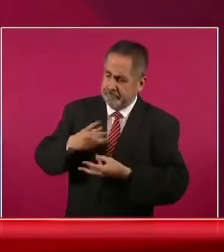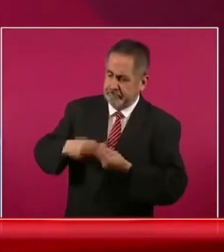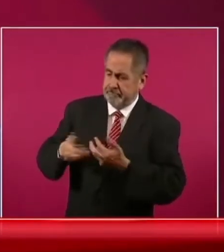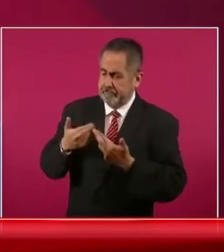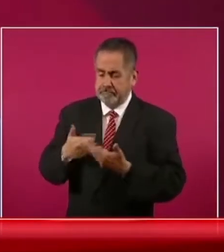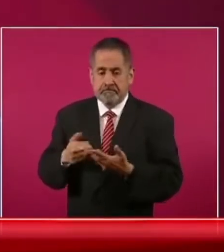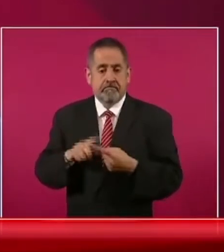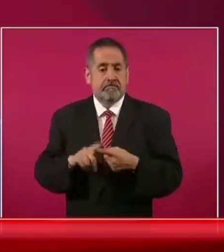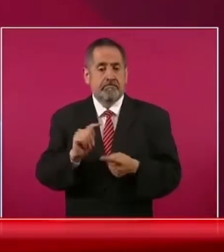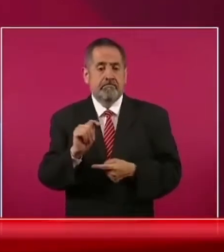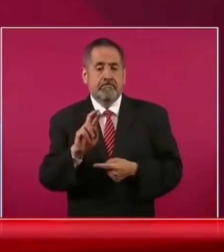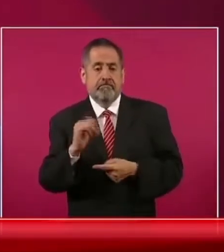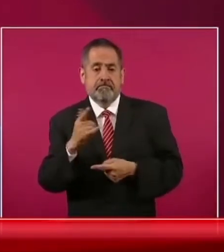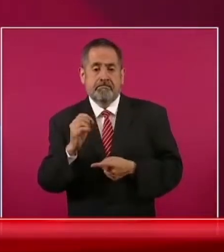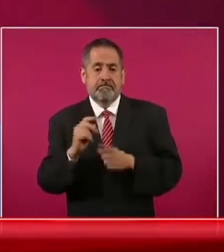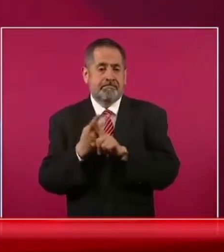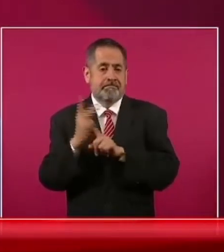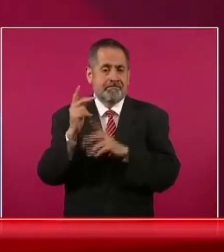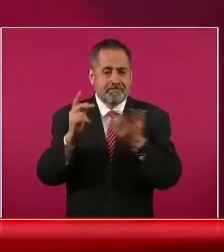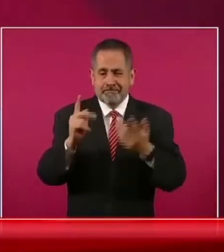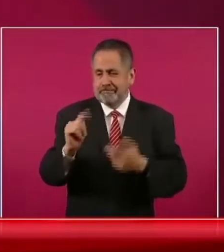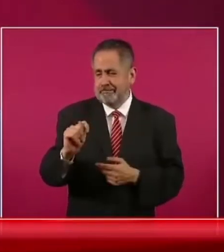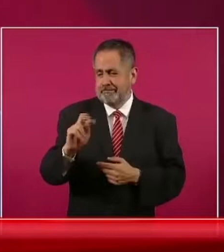y en trigo marinero